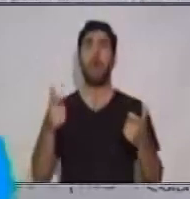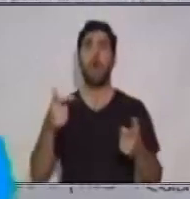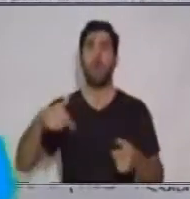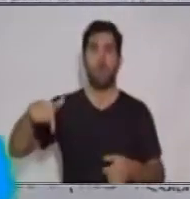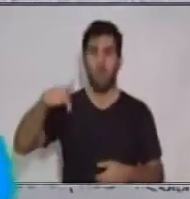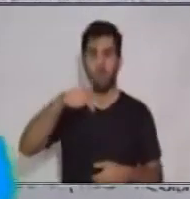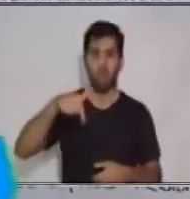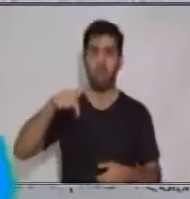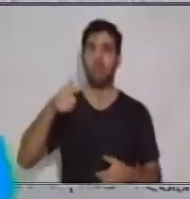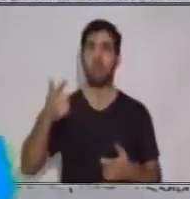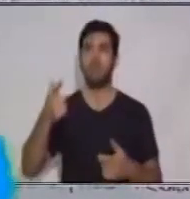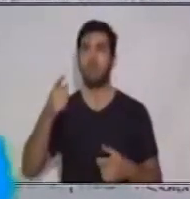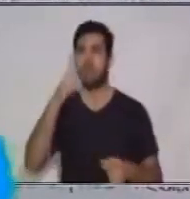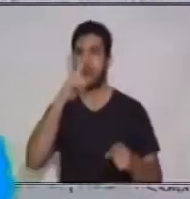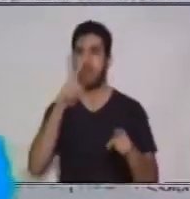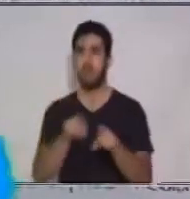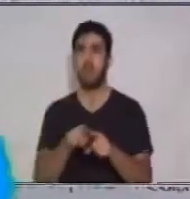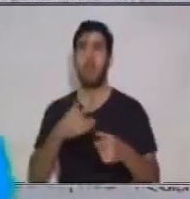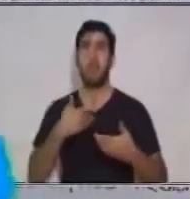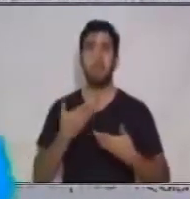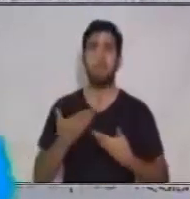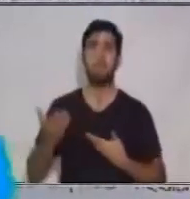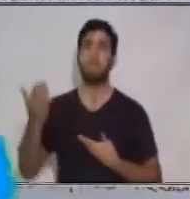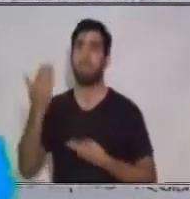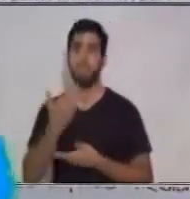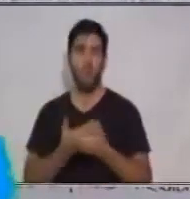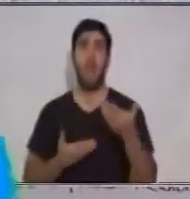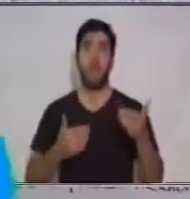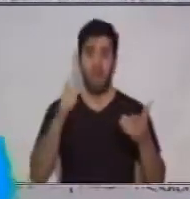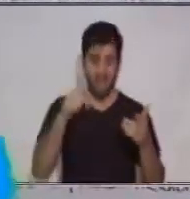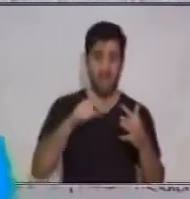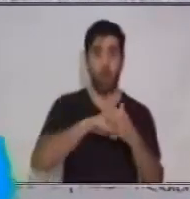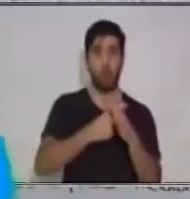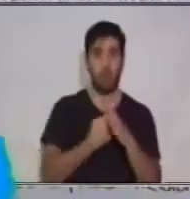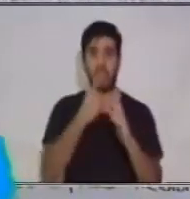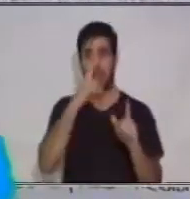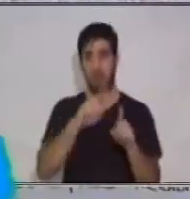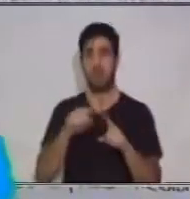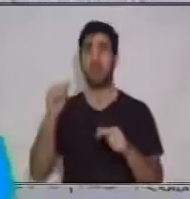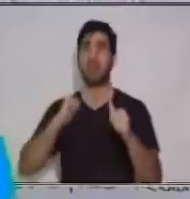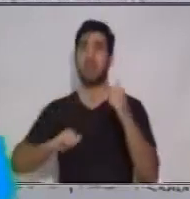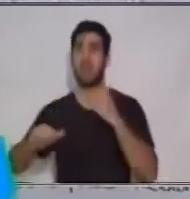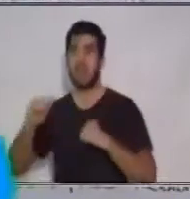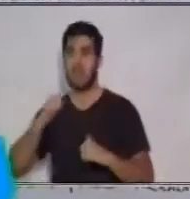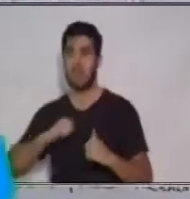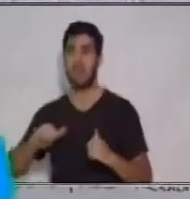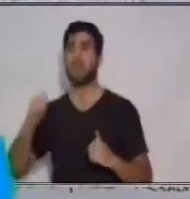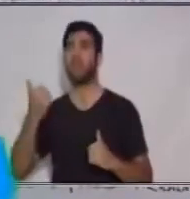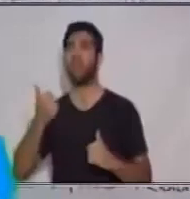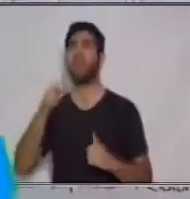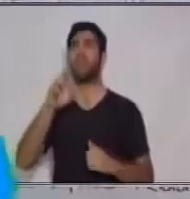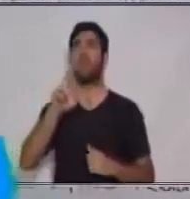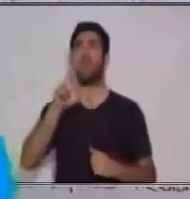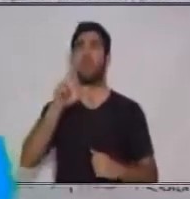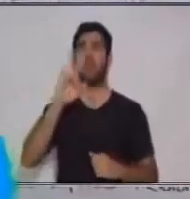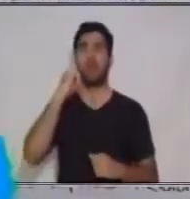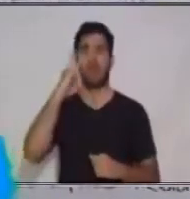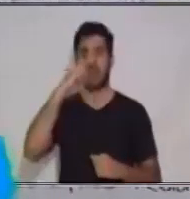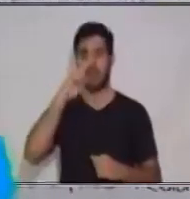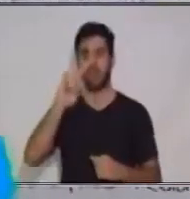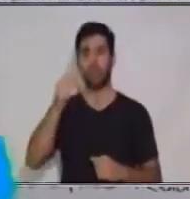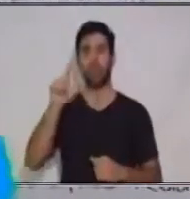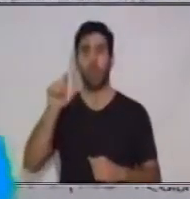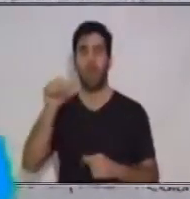la poesía épica y lírica, la prosa y el teatro ritual. No es como el teatro, ya